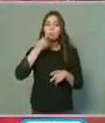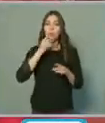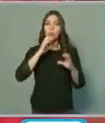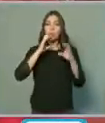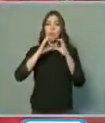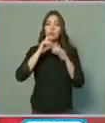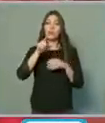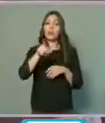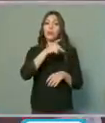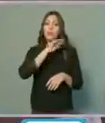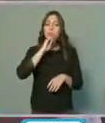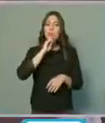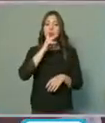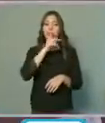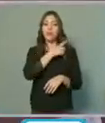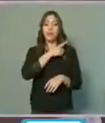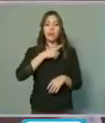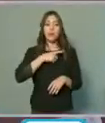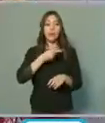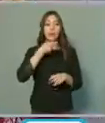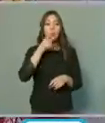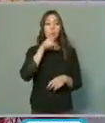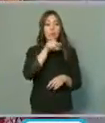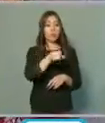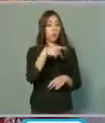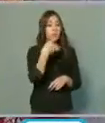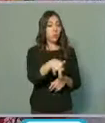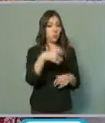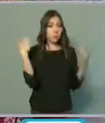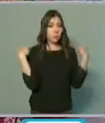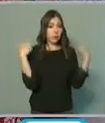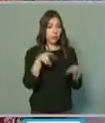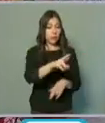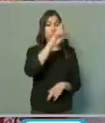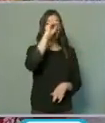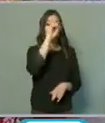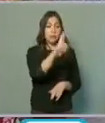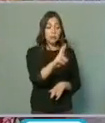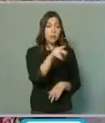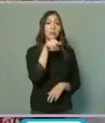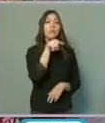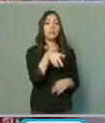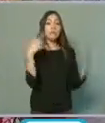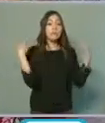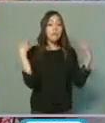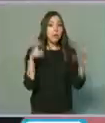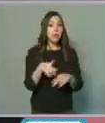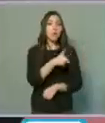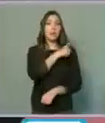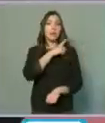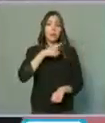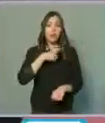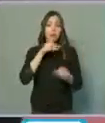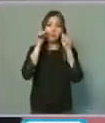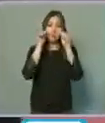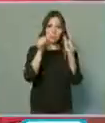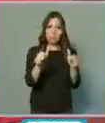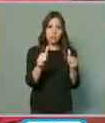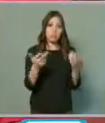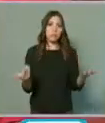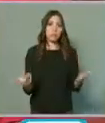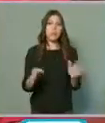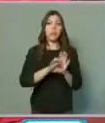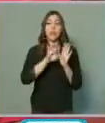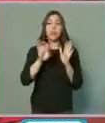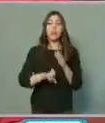respétalo, Así ¿no? Es tu maestro, hazle caso. Miren, cuando la autoridad se lastima, tanto del maestro como del padre de familia, todos